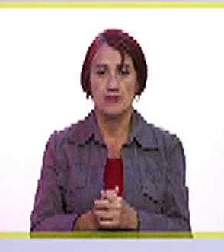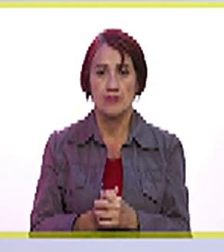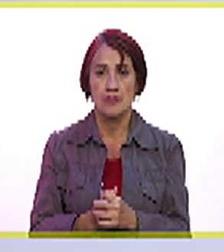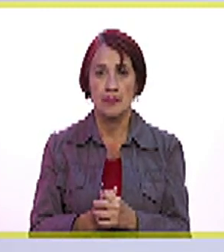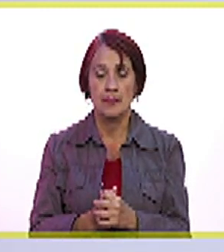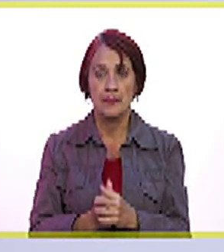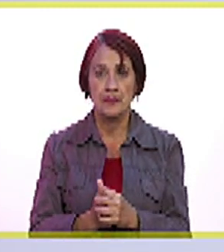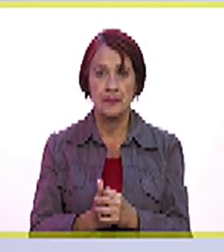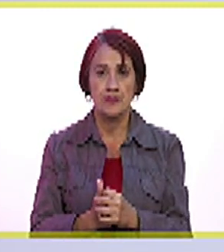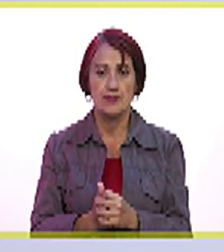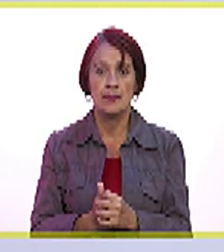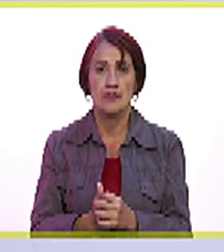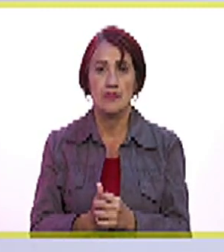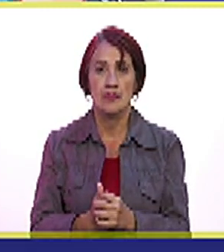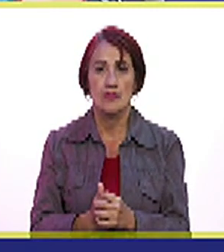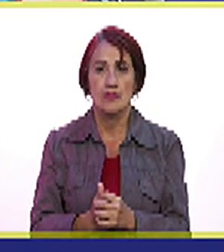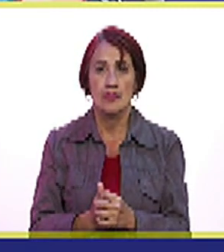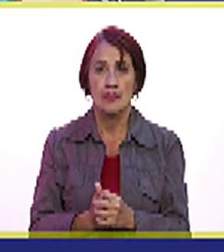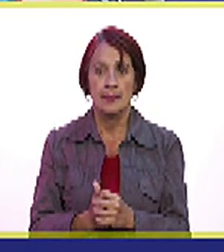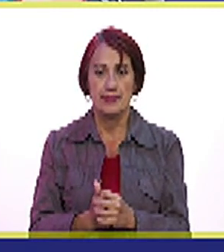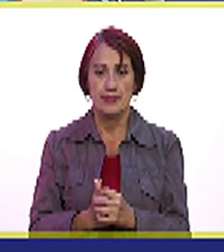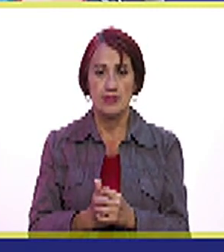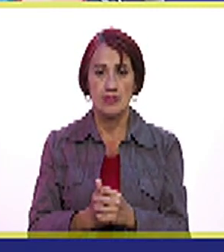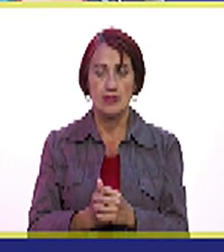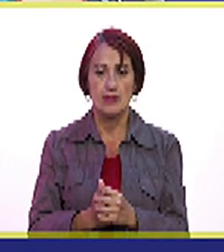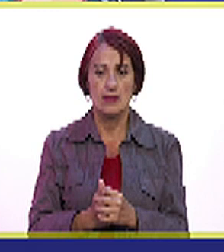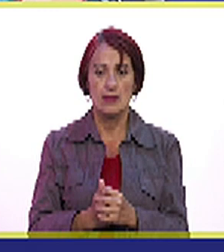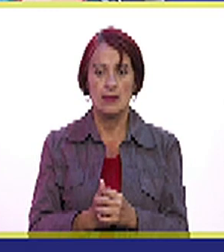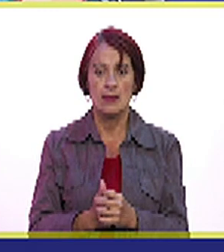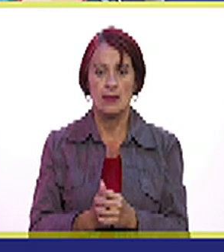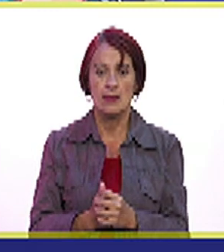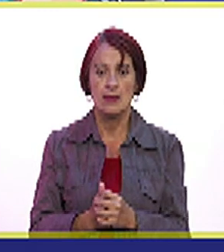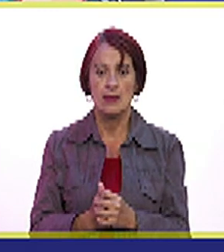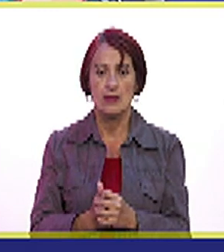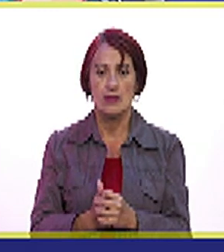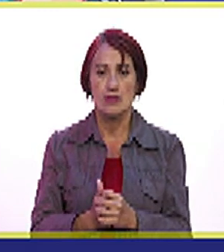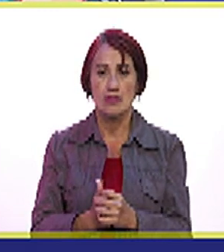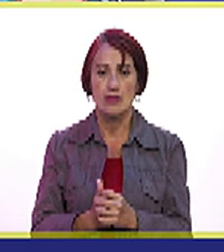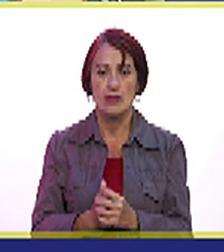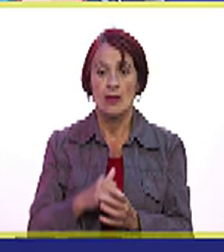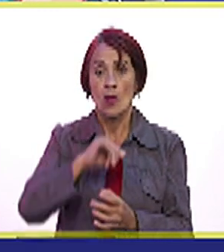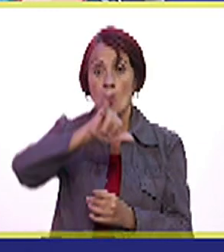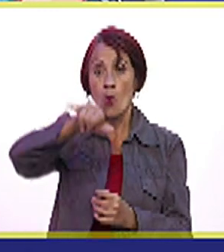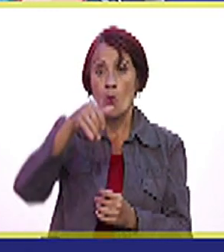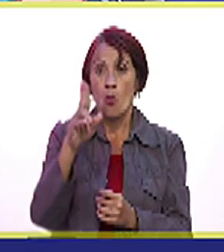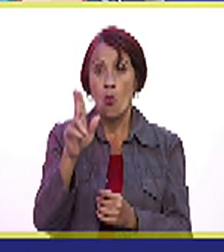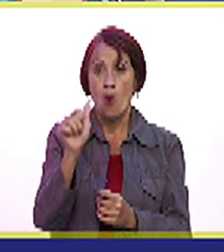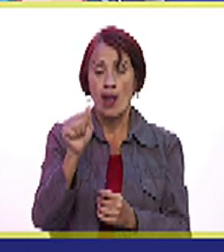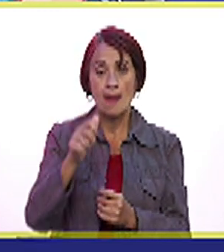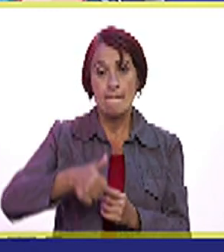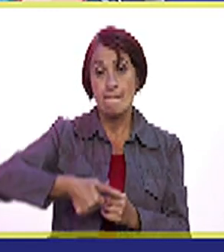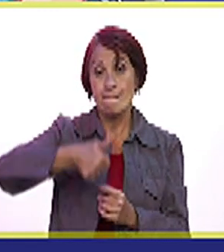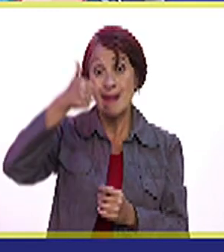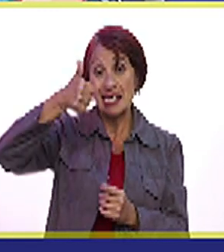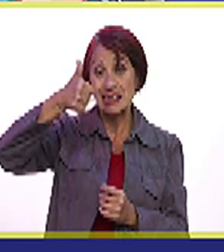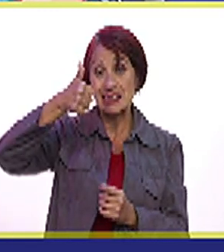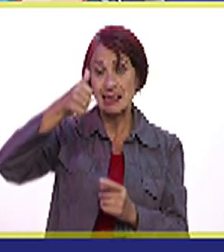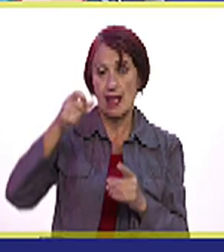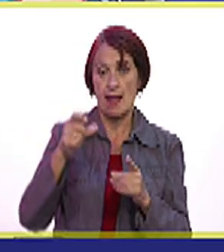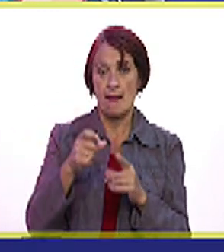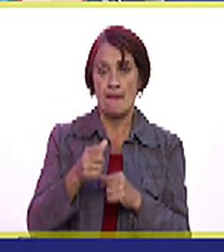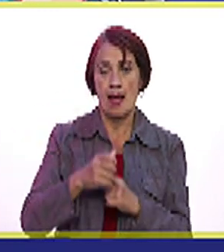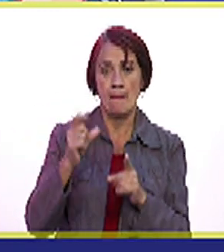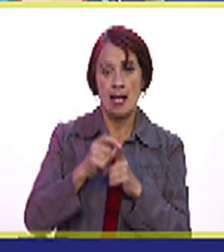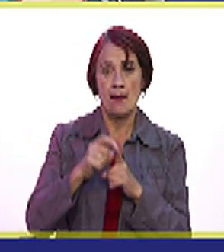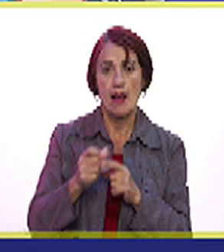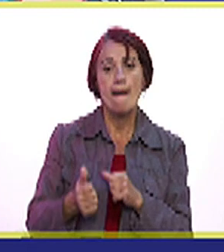este otro comparativo de superioridad. Fastest, Juan es el más rápido. Ustedes preguntarán entonces cómo se